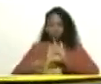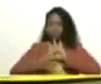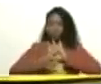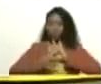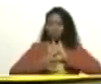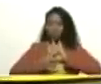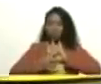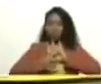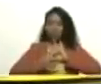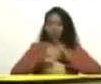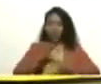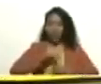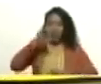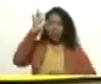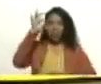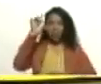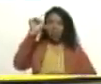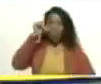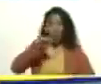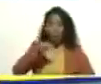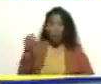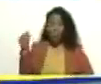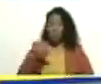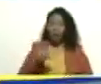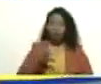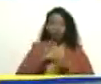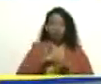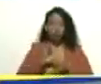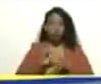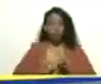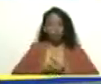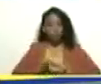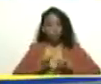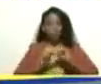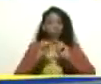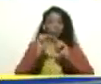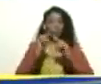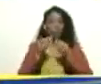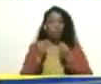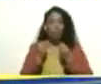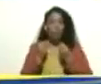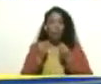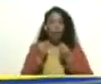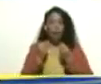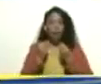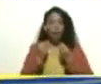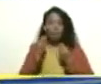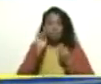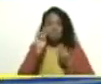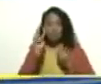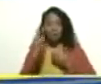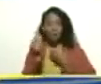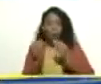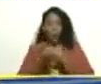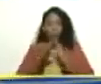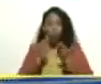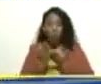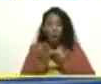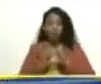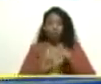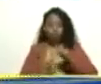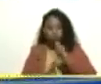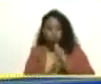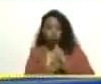y hoy vamos a estar cada vez más Unidos en la construcción de esa prosperidad económica de esa estabilidad